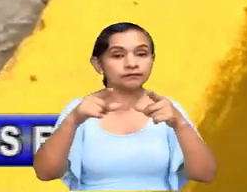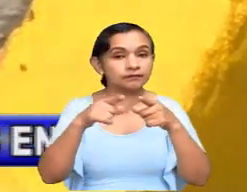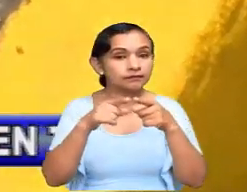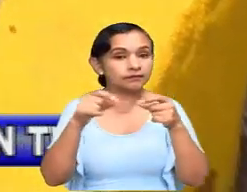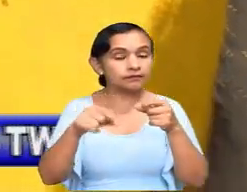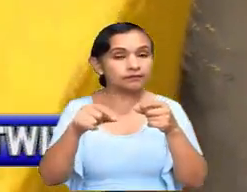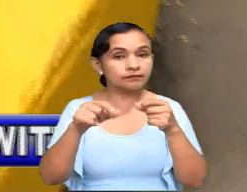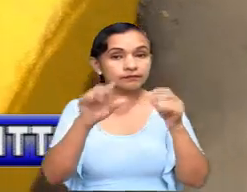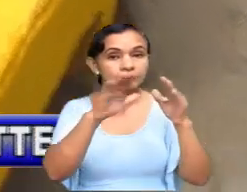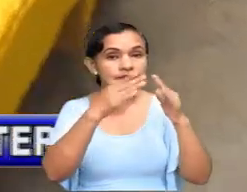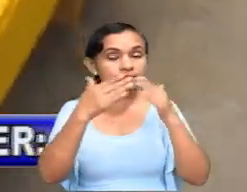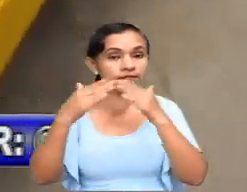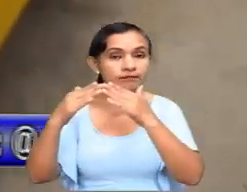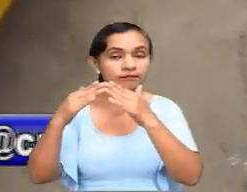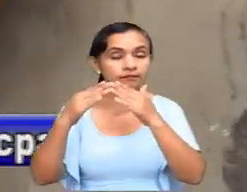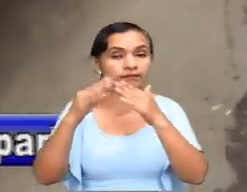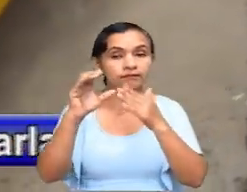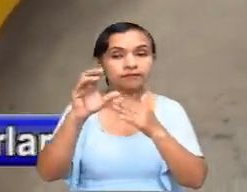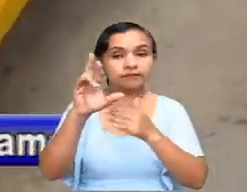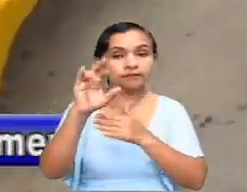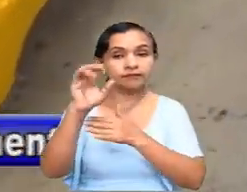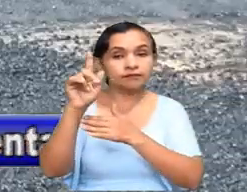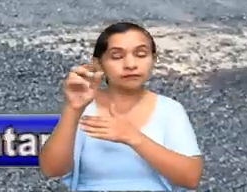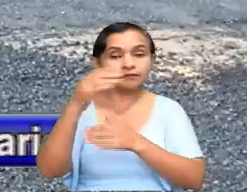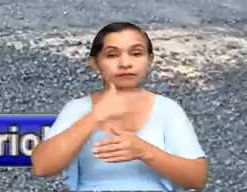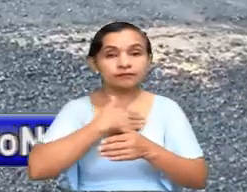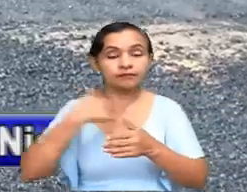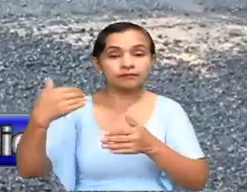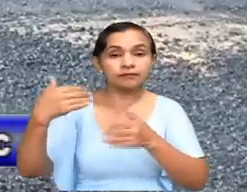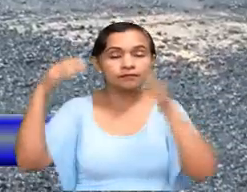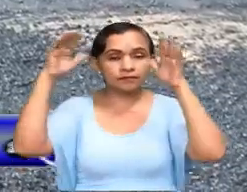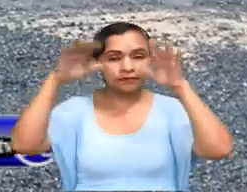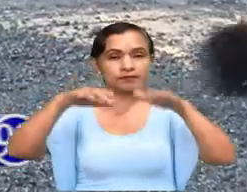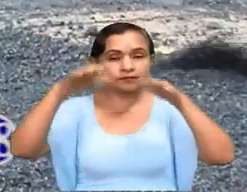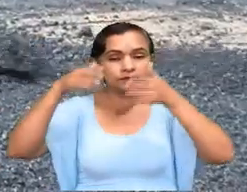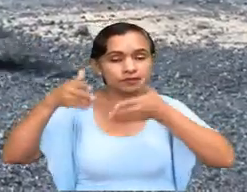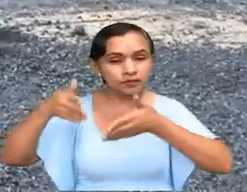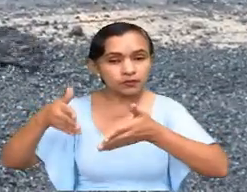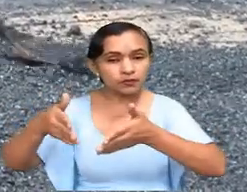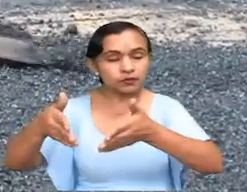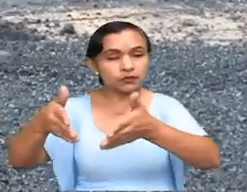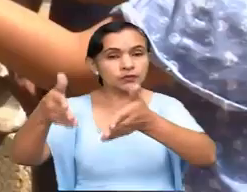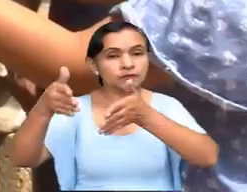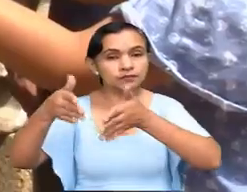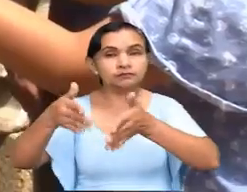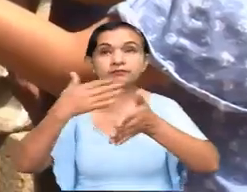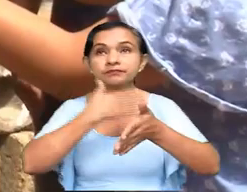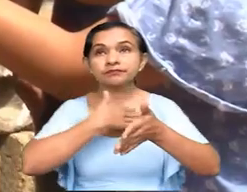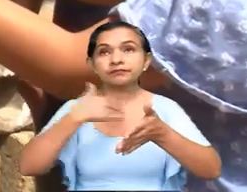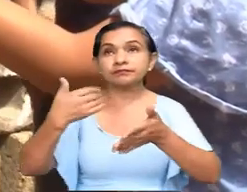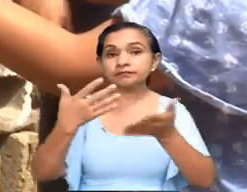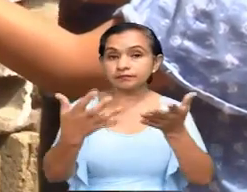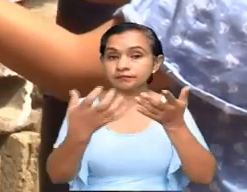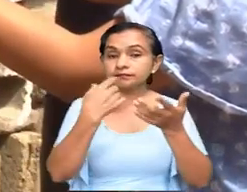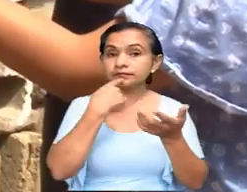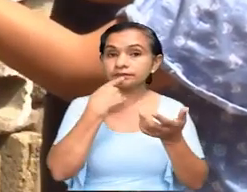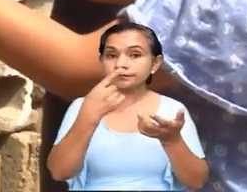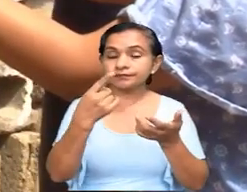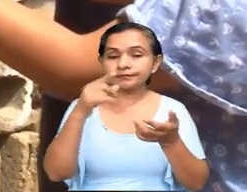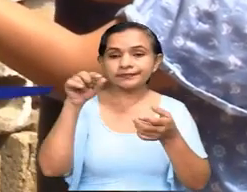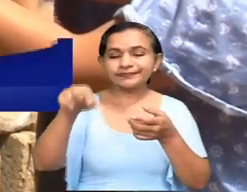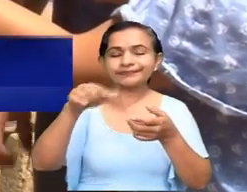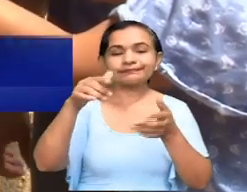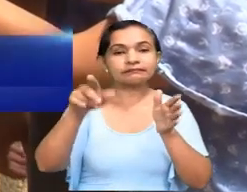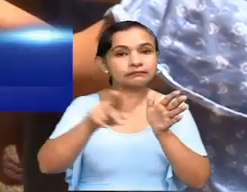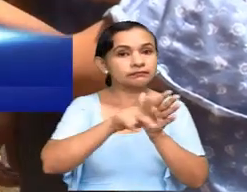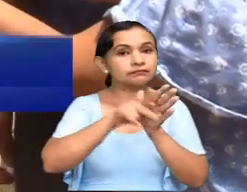del Rosario, la comuna inauguró obras de mejoramiento vial y de drenaje pluvial. Y quiero mencionar que este era un punto